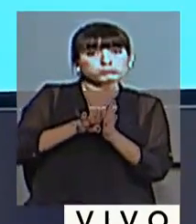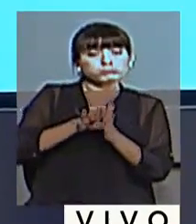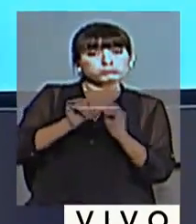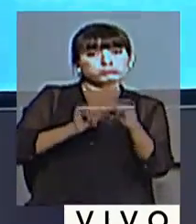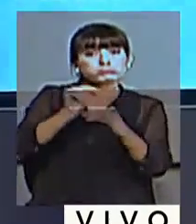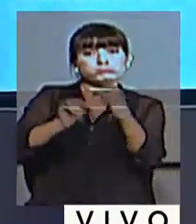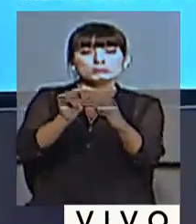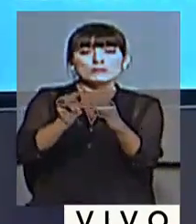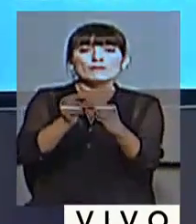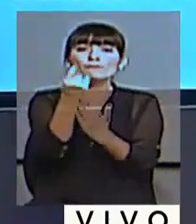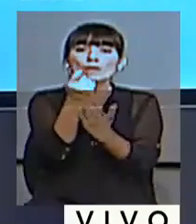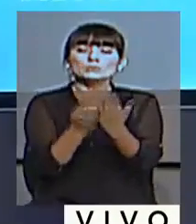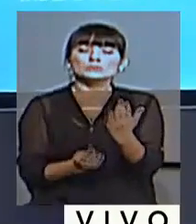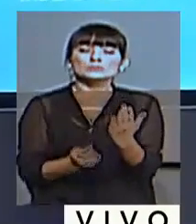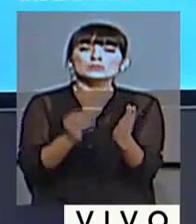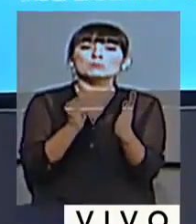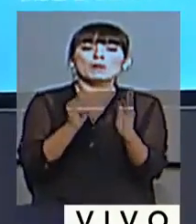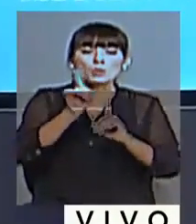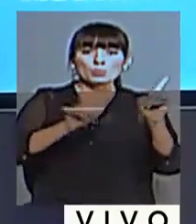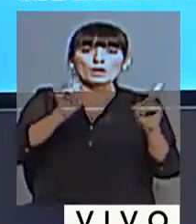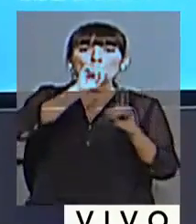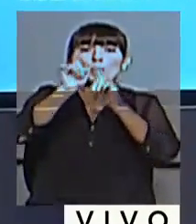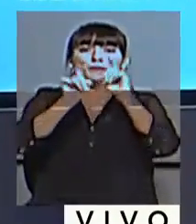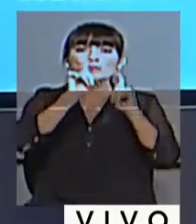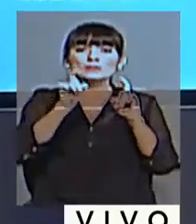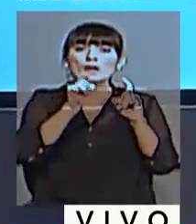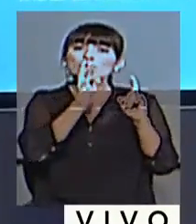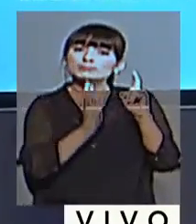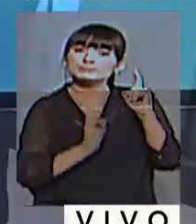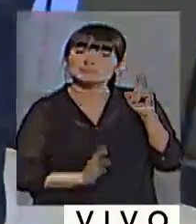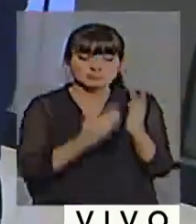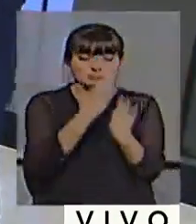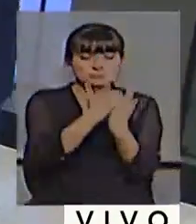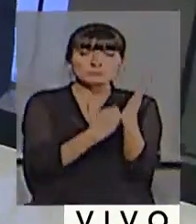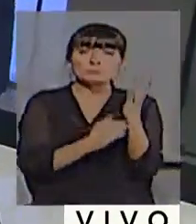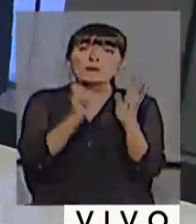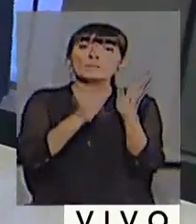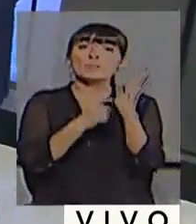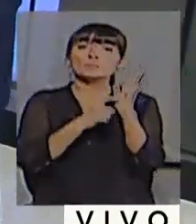algunas encuestas donde la presidenta y su gobierno ha subido un par de puntos,